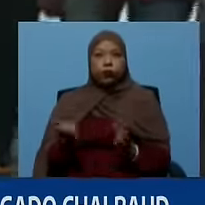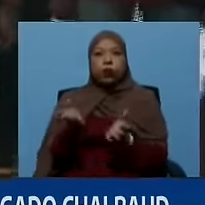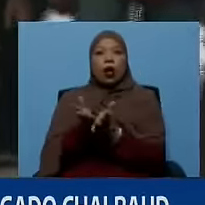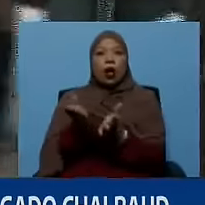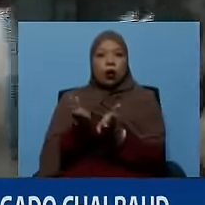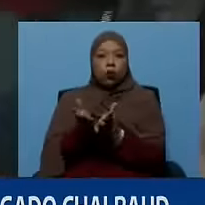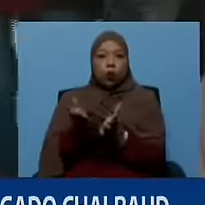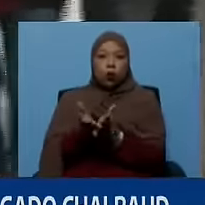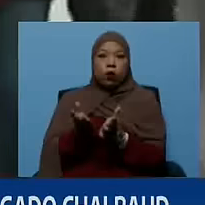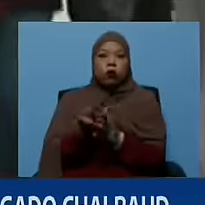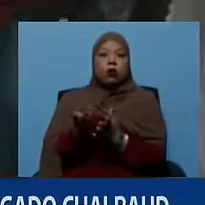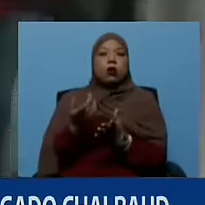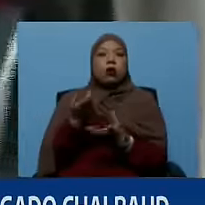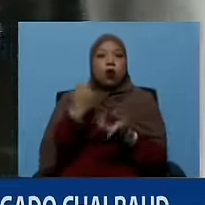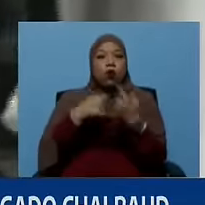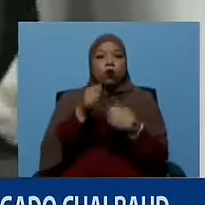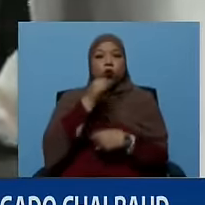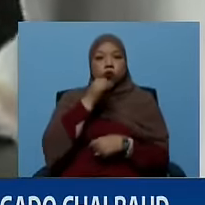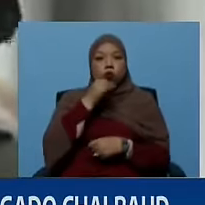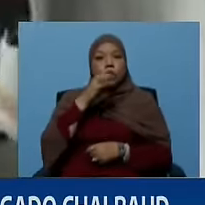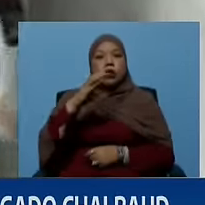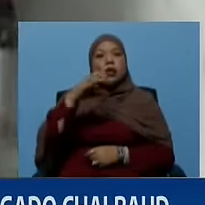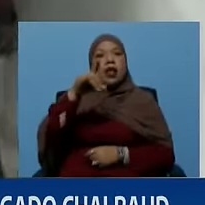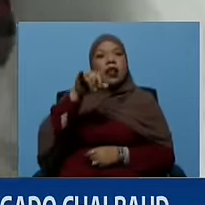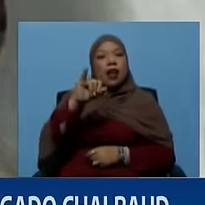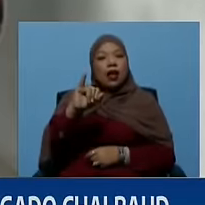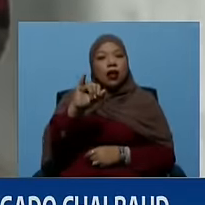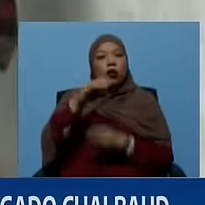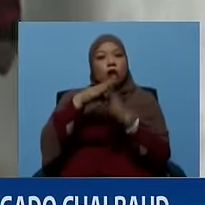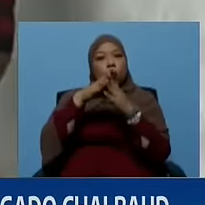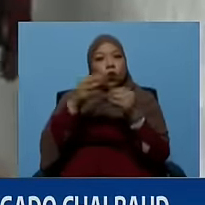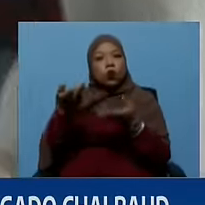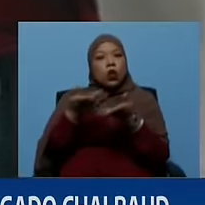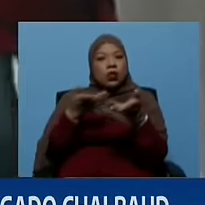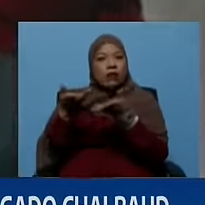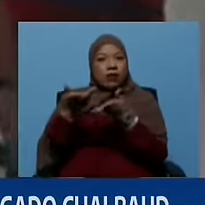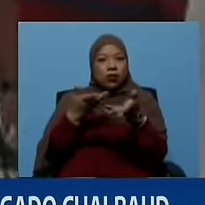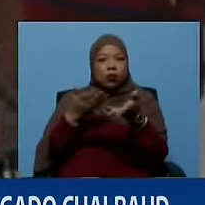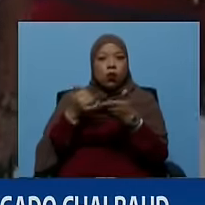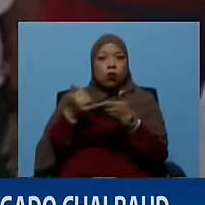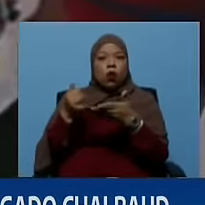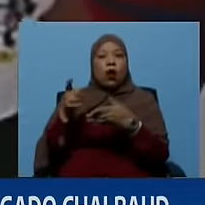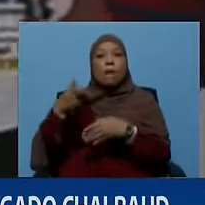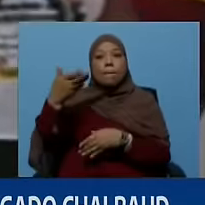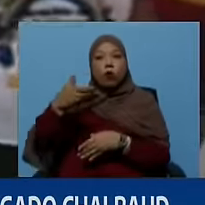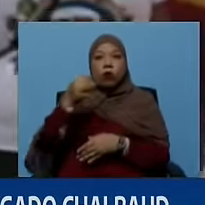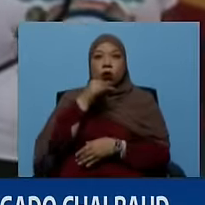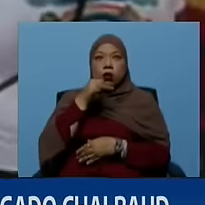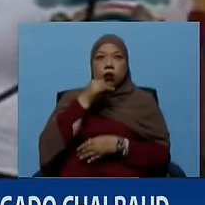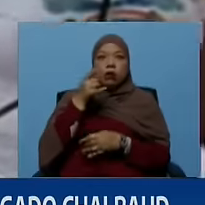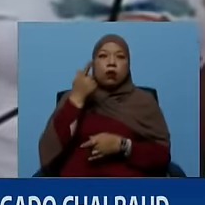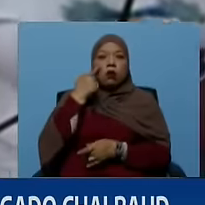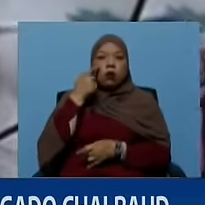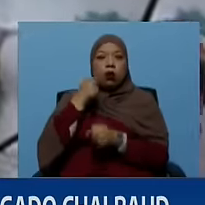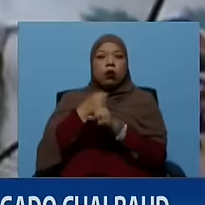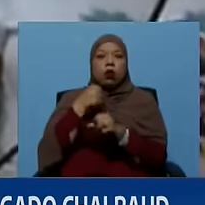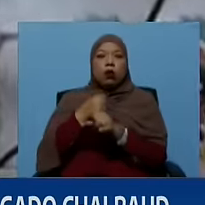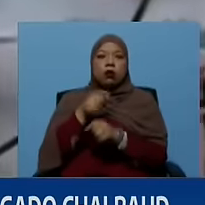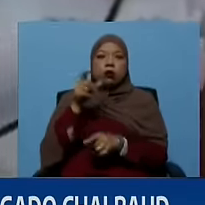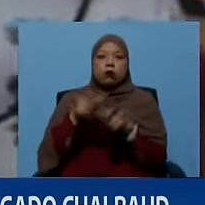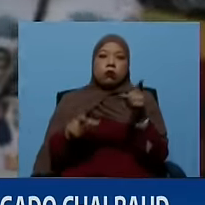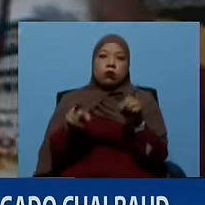escuelas los consultorios los cdi los servicios todo lo que da prioridad podemos ver aquí mi